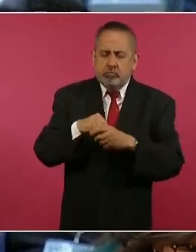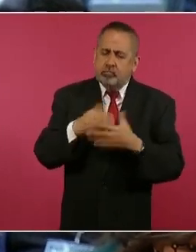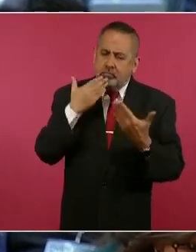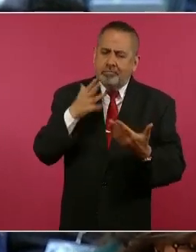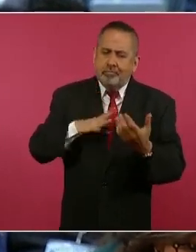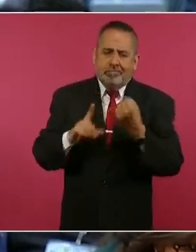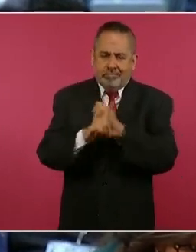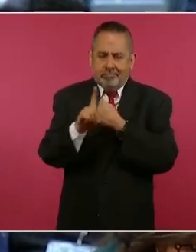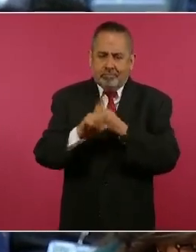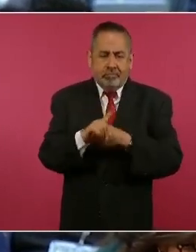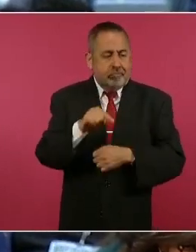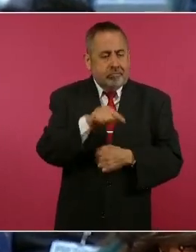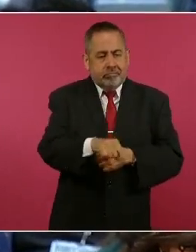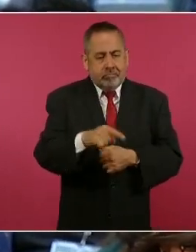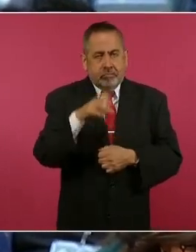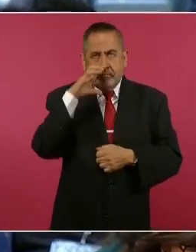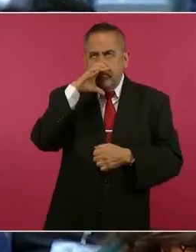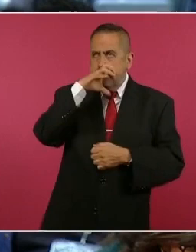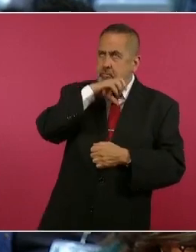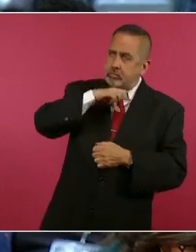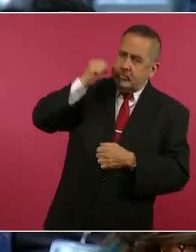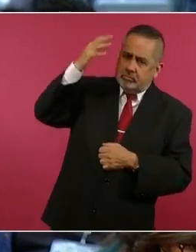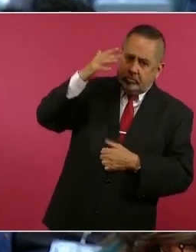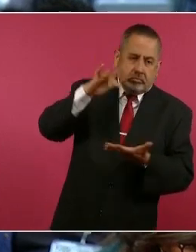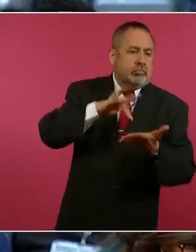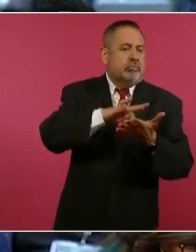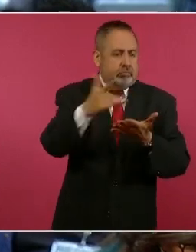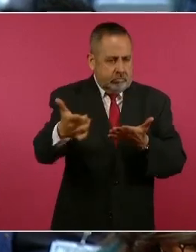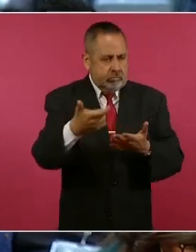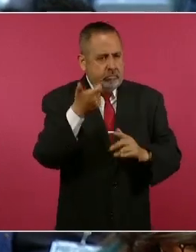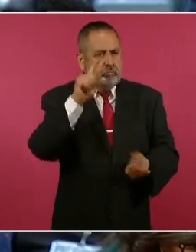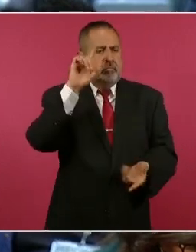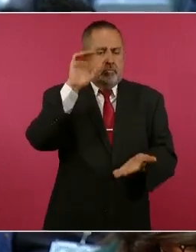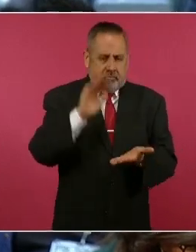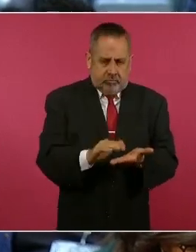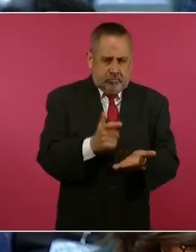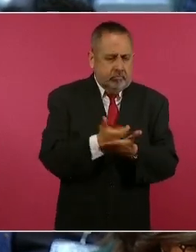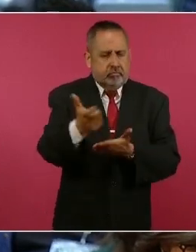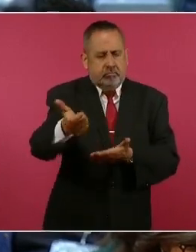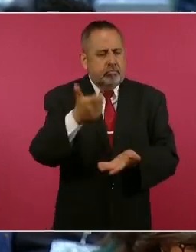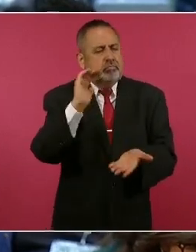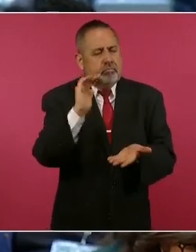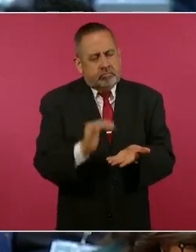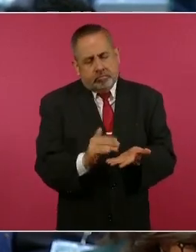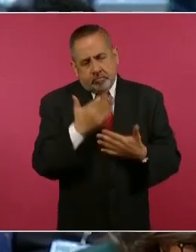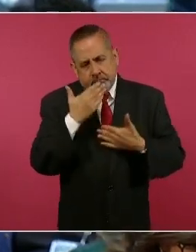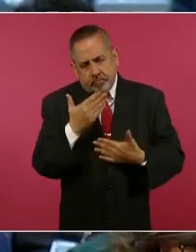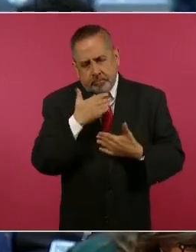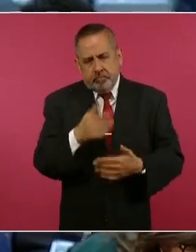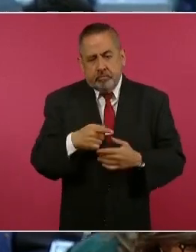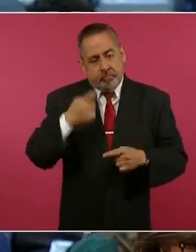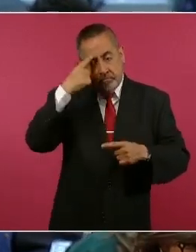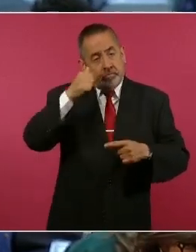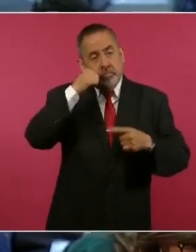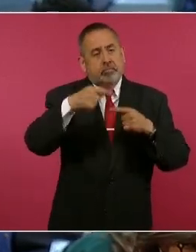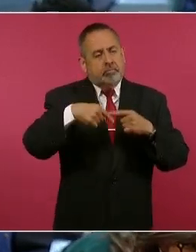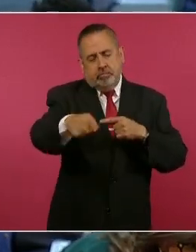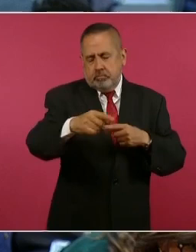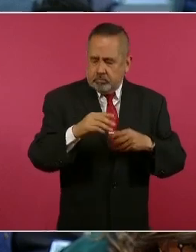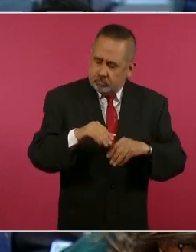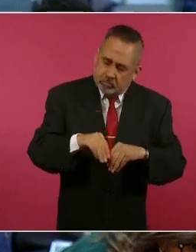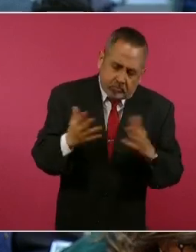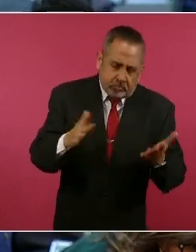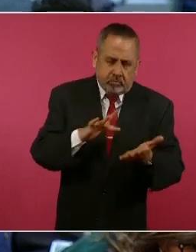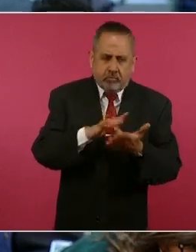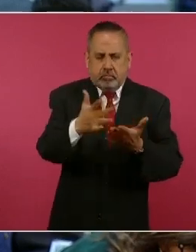el problema del alto índice de calor, entonces decirle que muchas gracias, ¿no? Y que además esto pues ya es un asunto que será permanente, entonces claro que